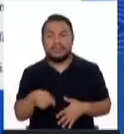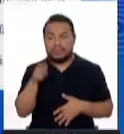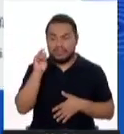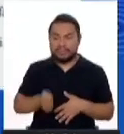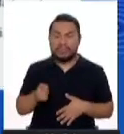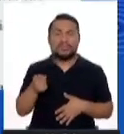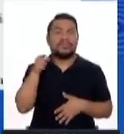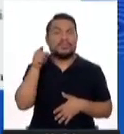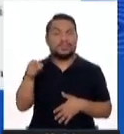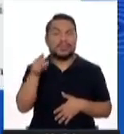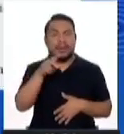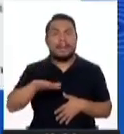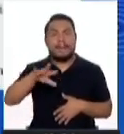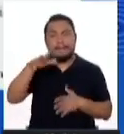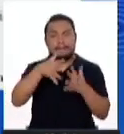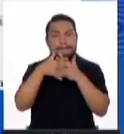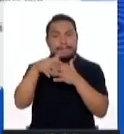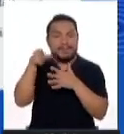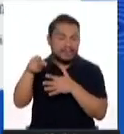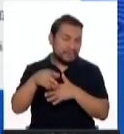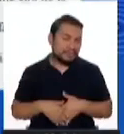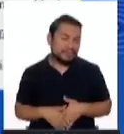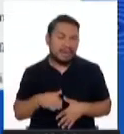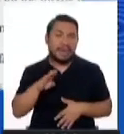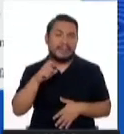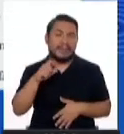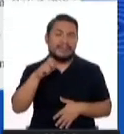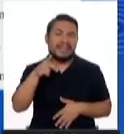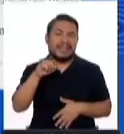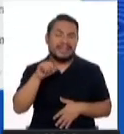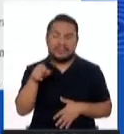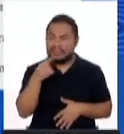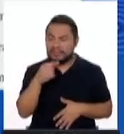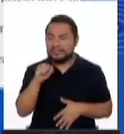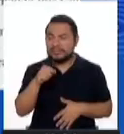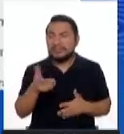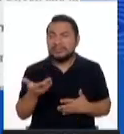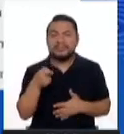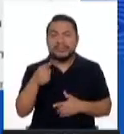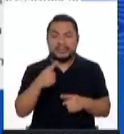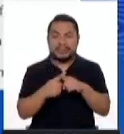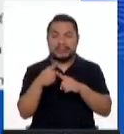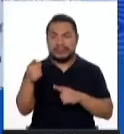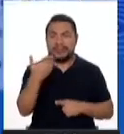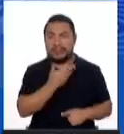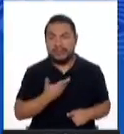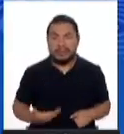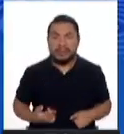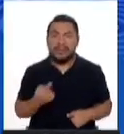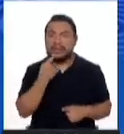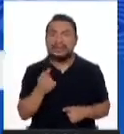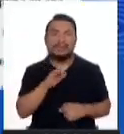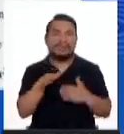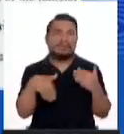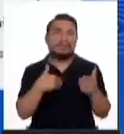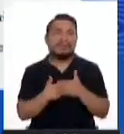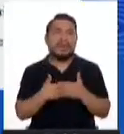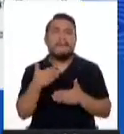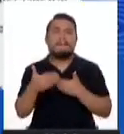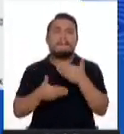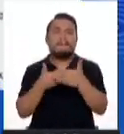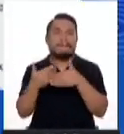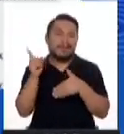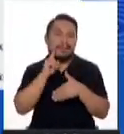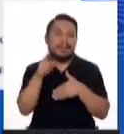del Tribunal del País Norteamericano, Beryl Howell, argumentó que el exmandatario incurre en el abuso del proceso judicial